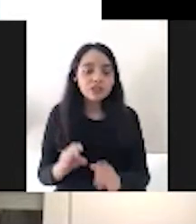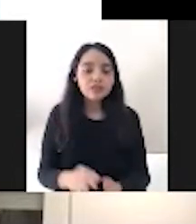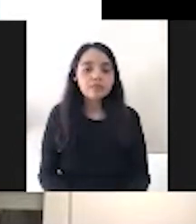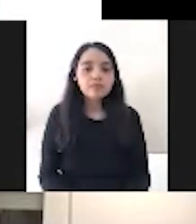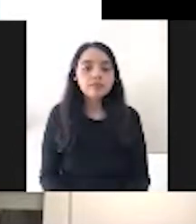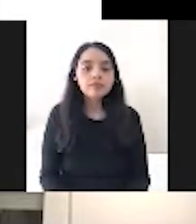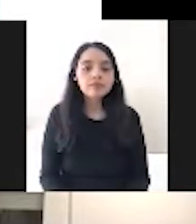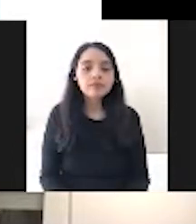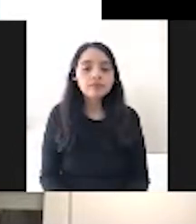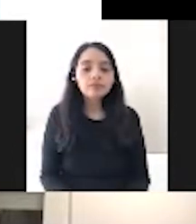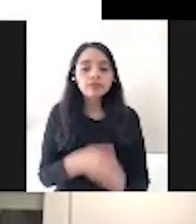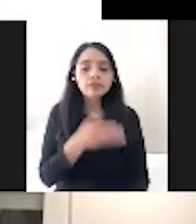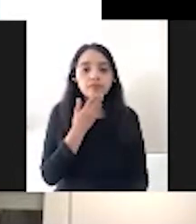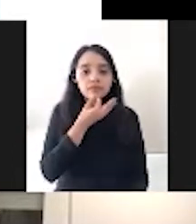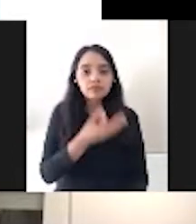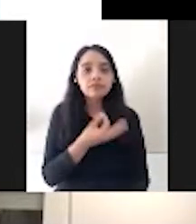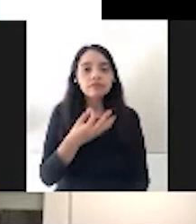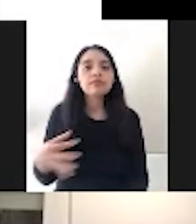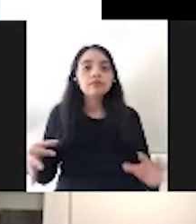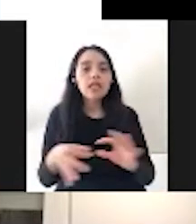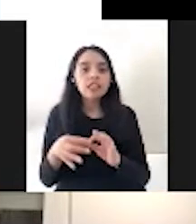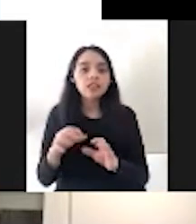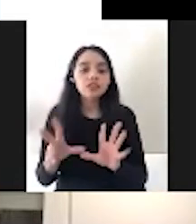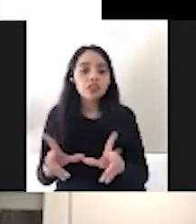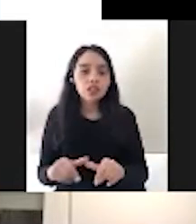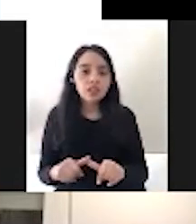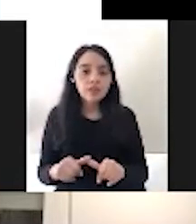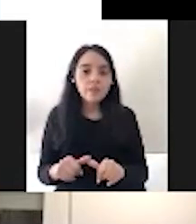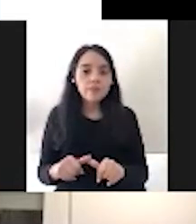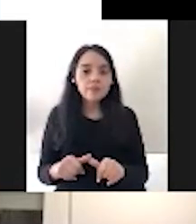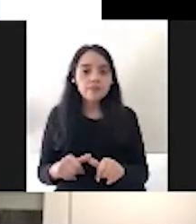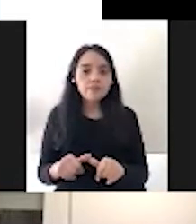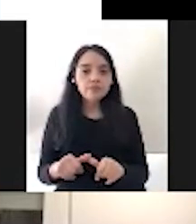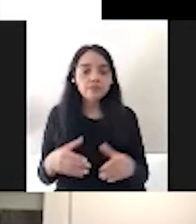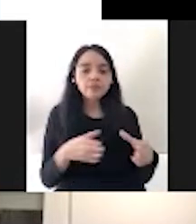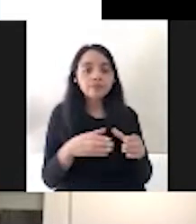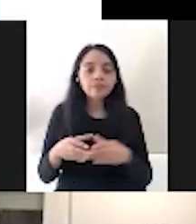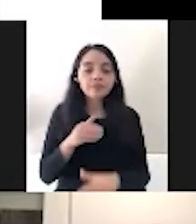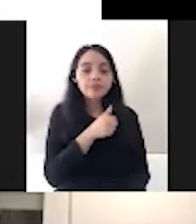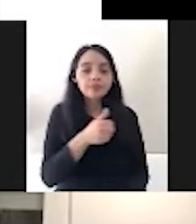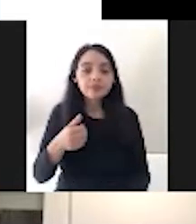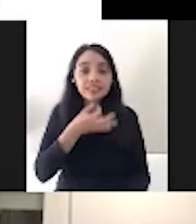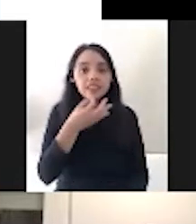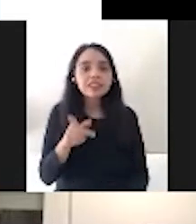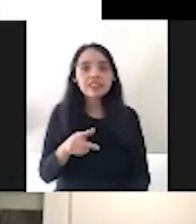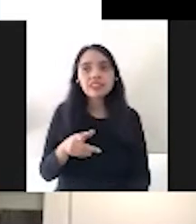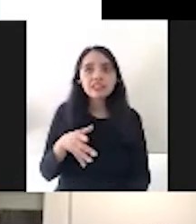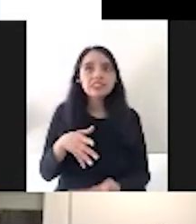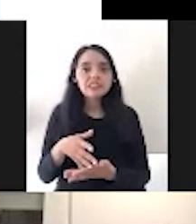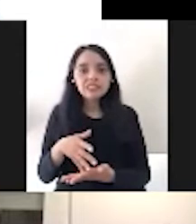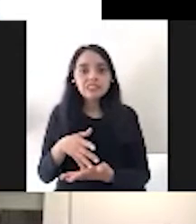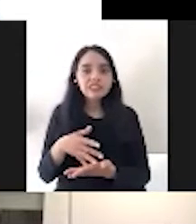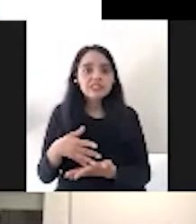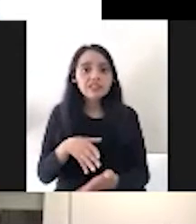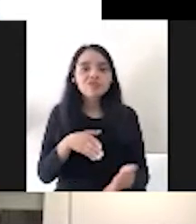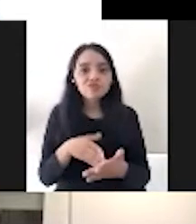sobre la relación de las familias, que si bien los equipos directivos hablan de que hay una falencia ahí, que no saben cómo trabajar la